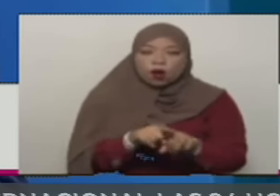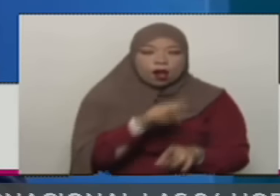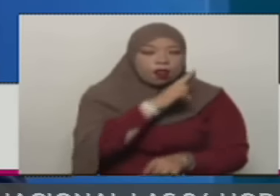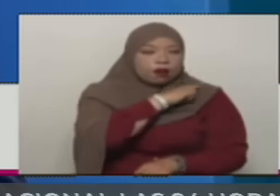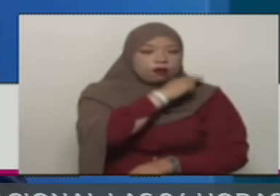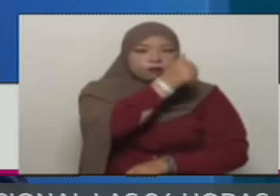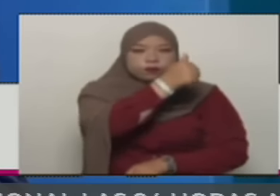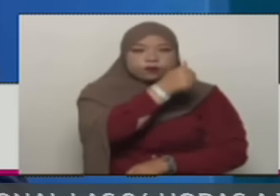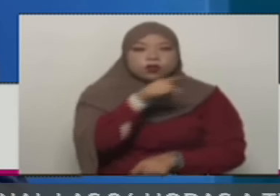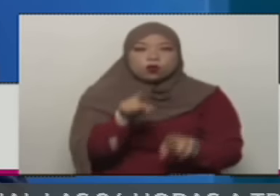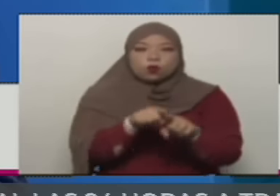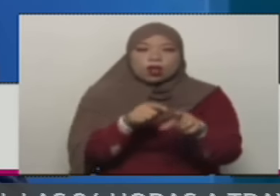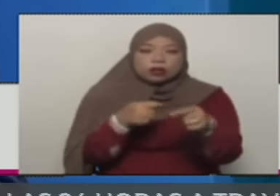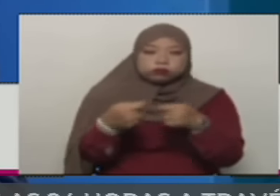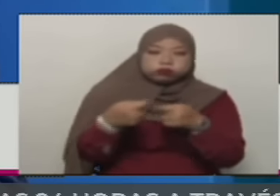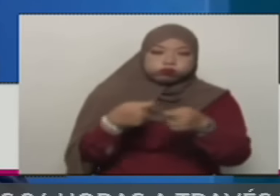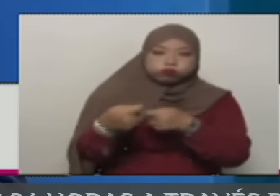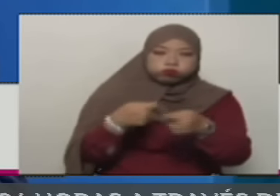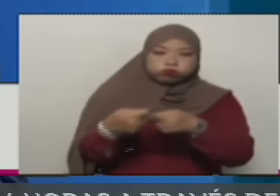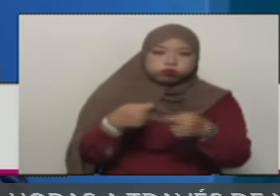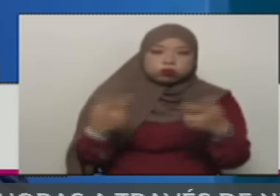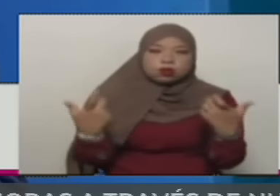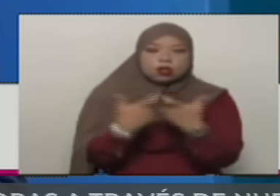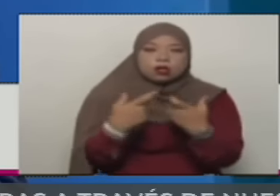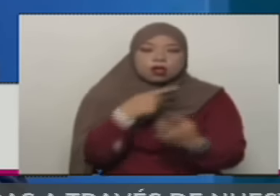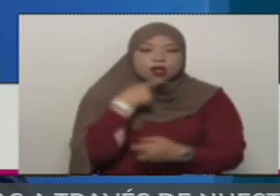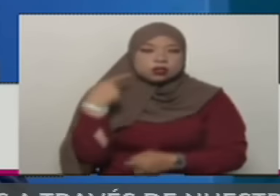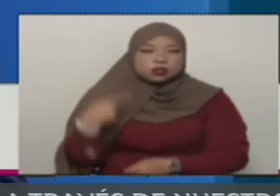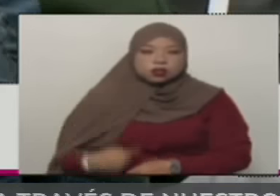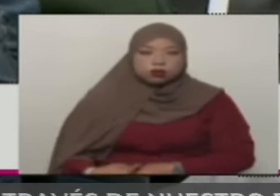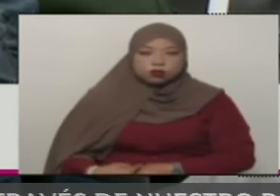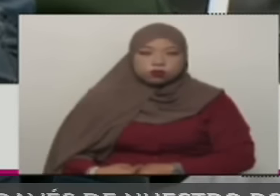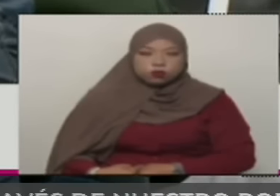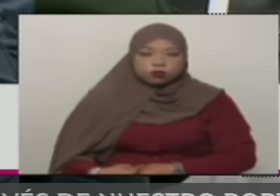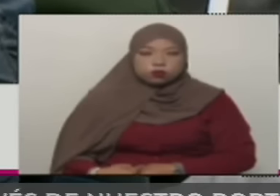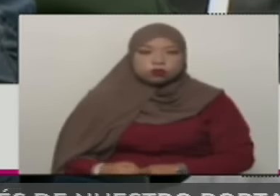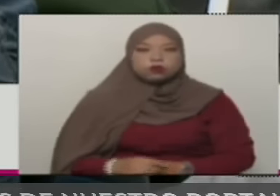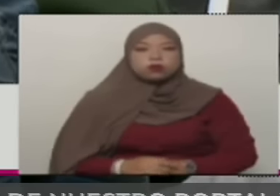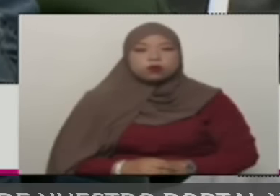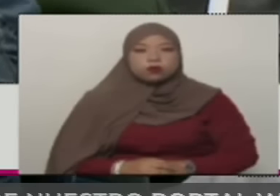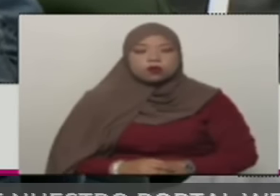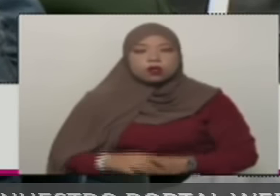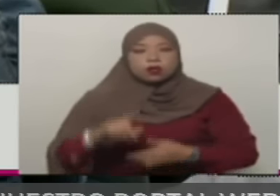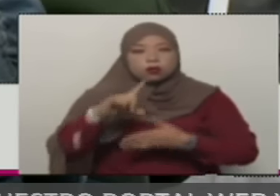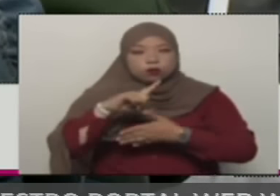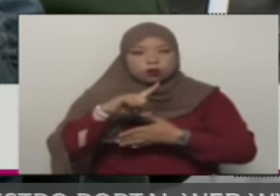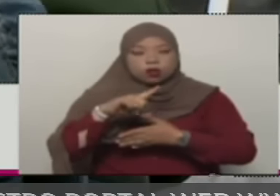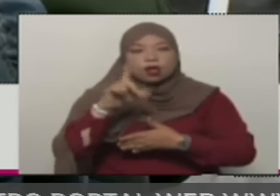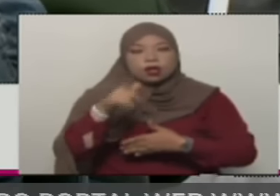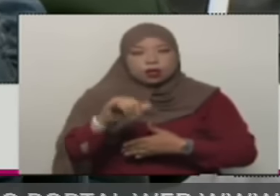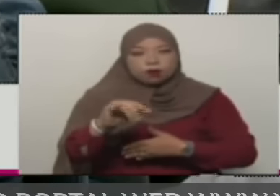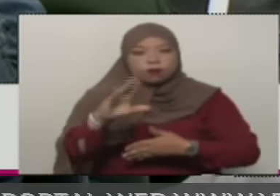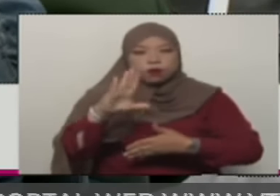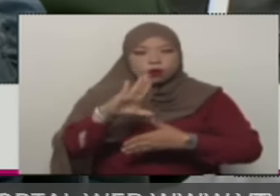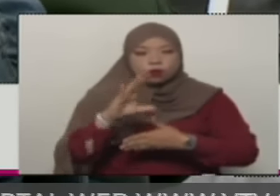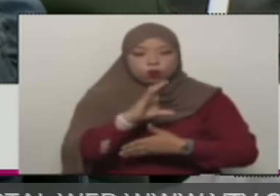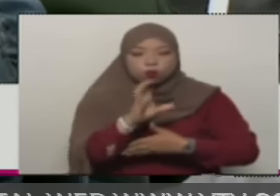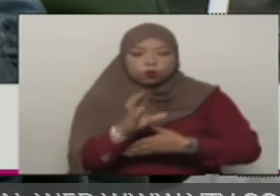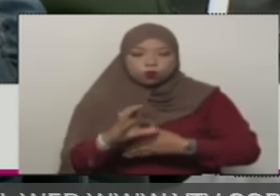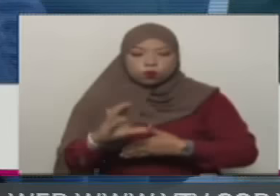de la provocación para llevarle una guerra a China y de América Latina y el Caribe. Como